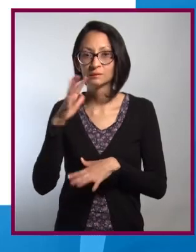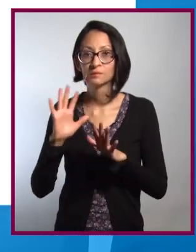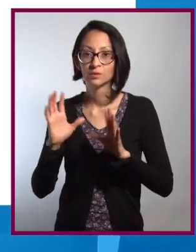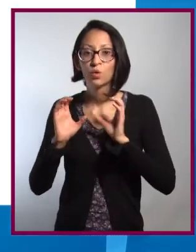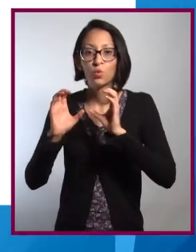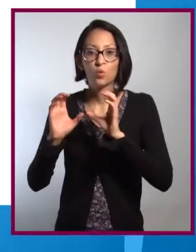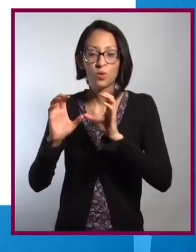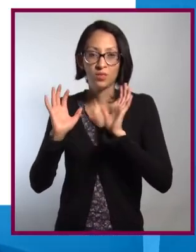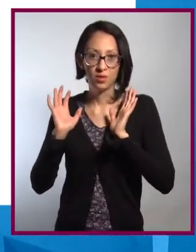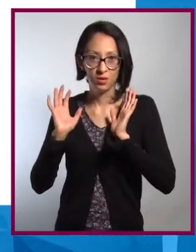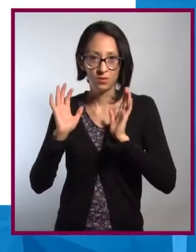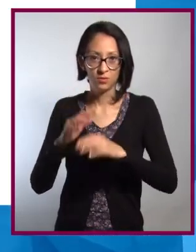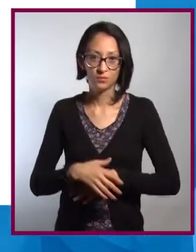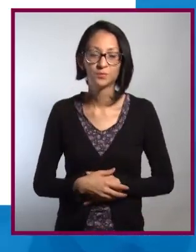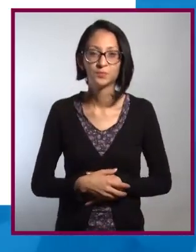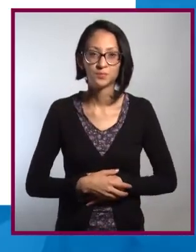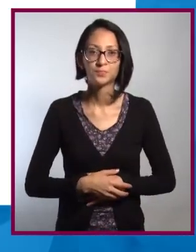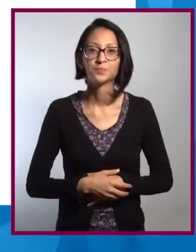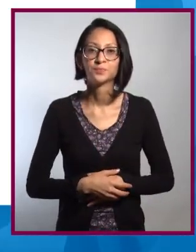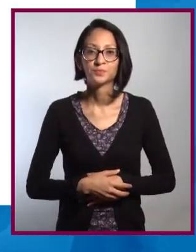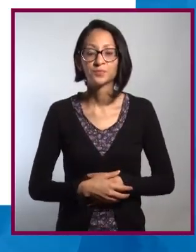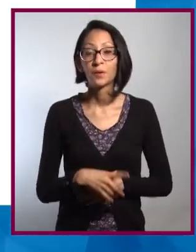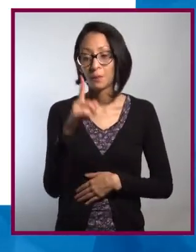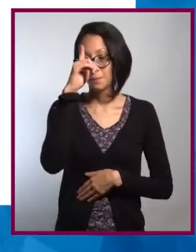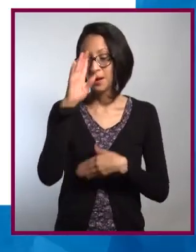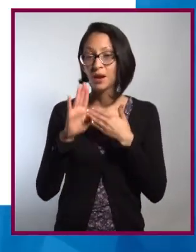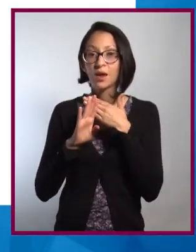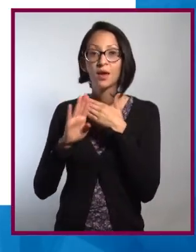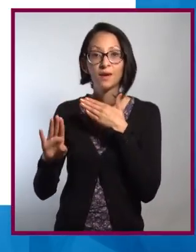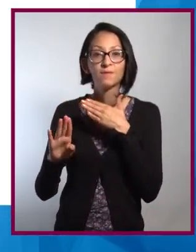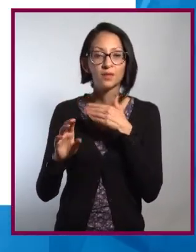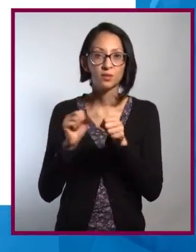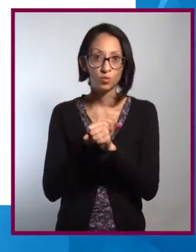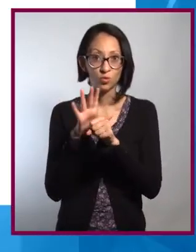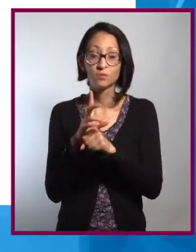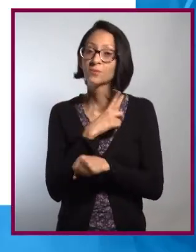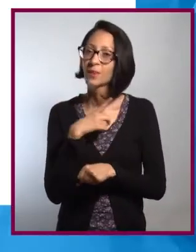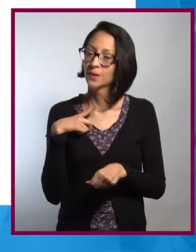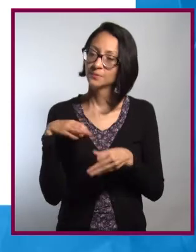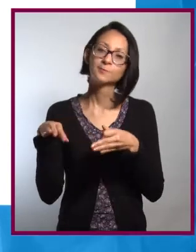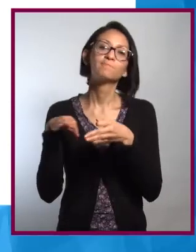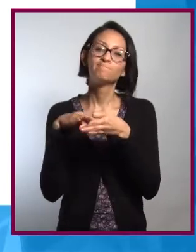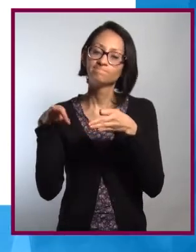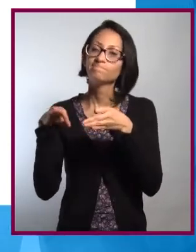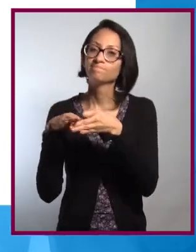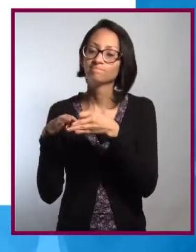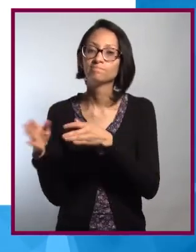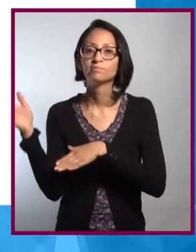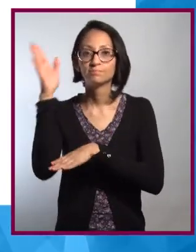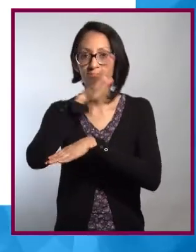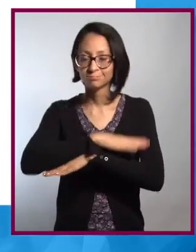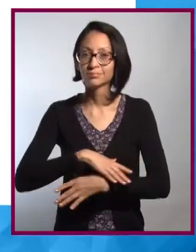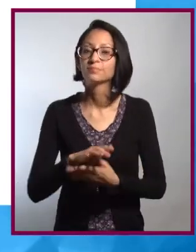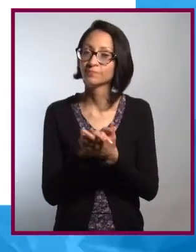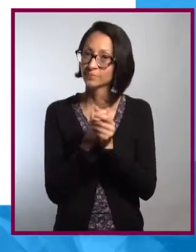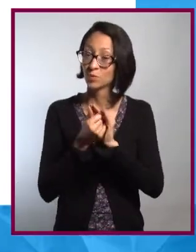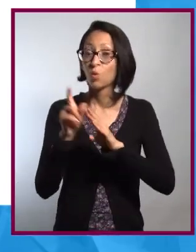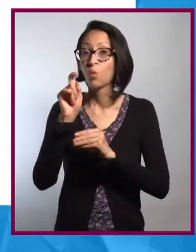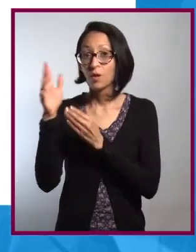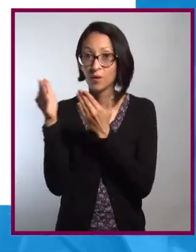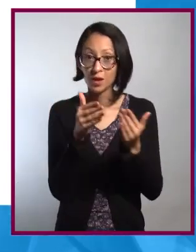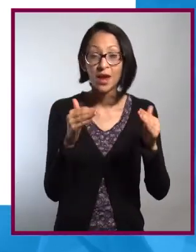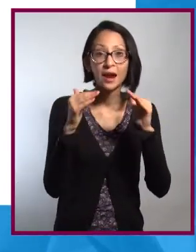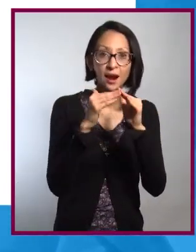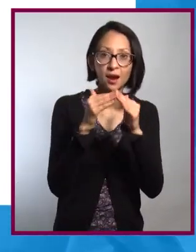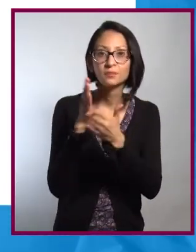sucia. Para prevenir la transmisión del coronavirus, recuerda que debes lavarte las manos varias veces al día, cuando llegas a tu casa, a la